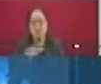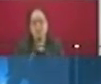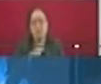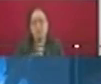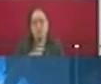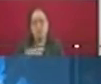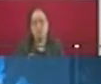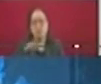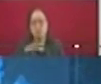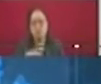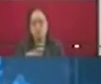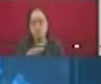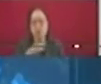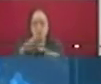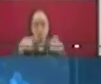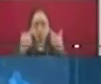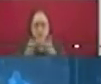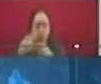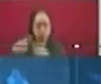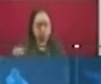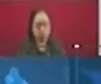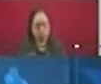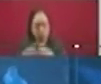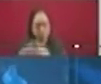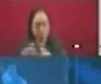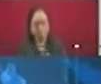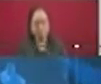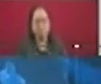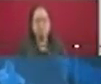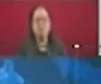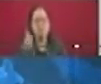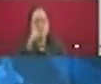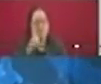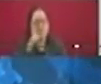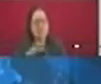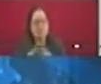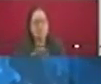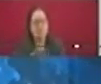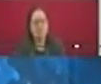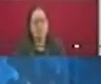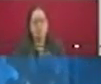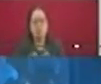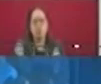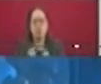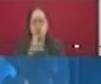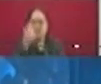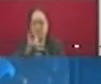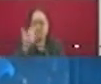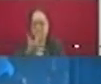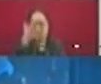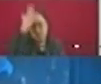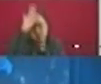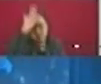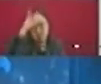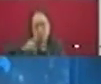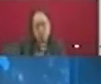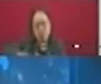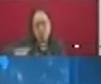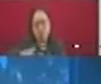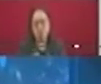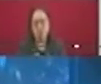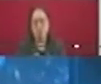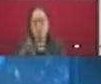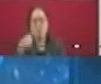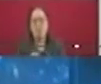positivo negativamente el acuerdo que tomó finalmente. Y el Congreso, en todo caso,